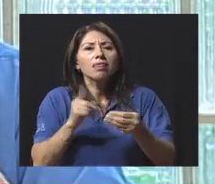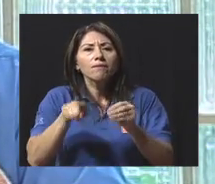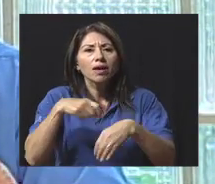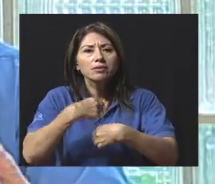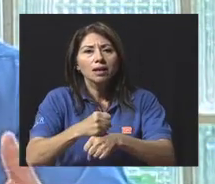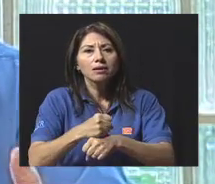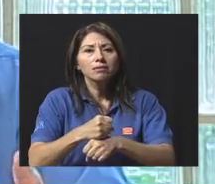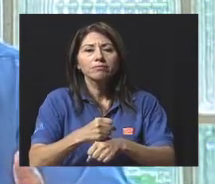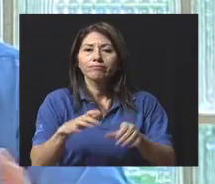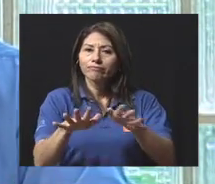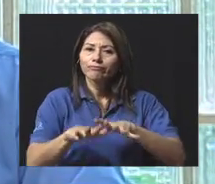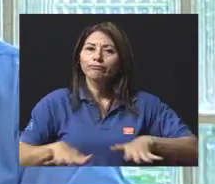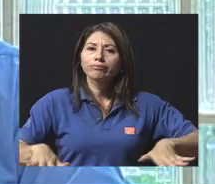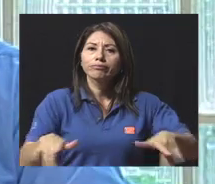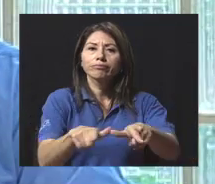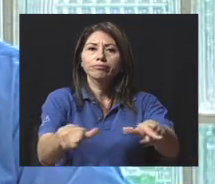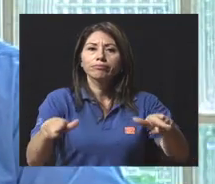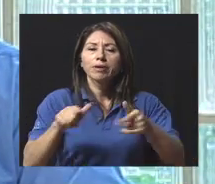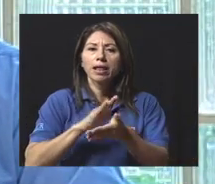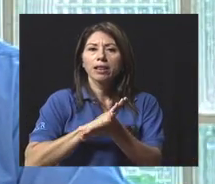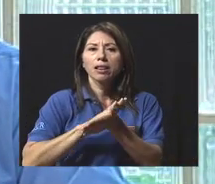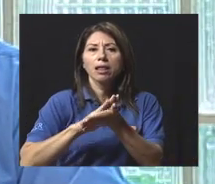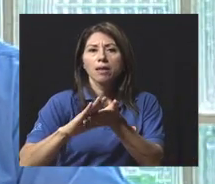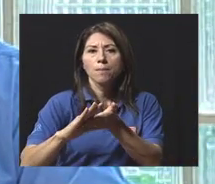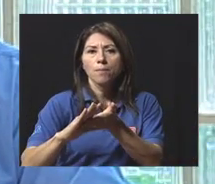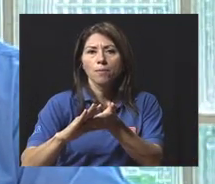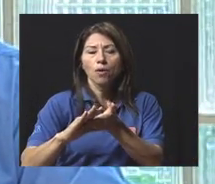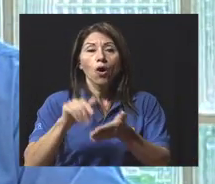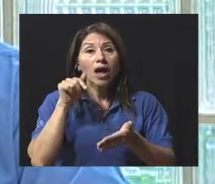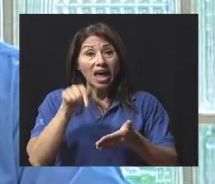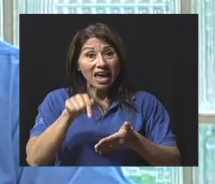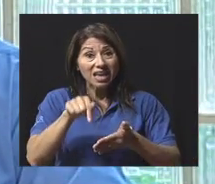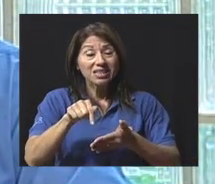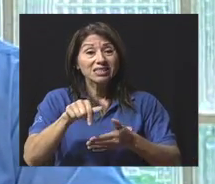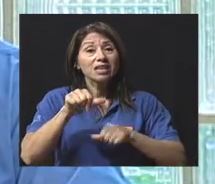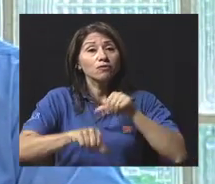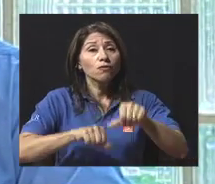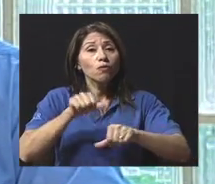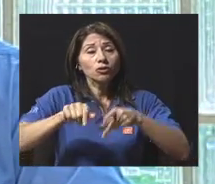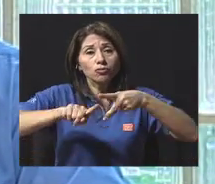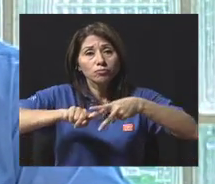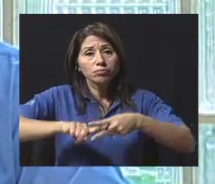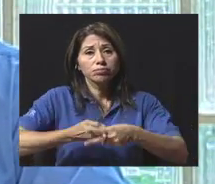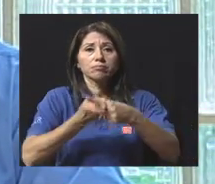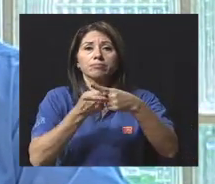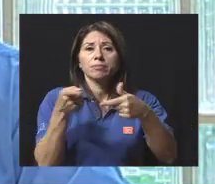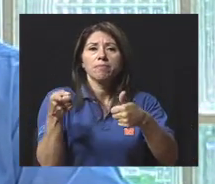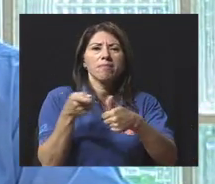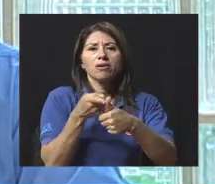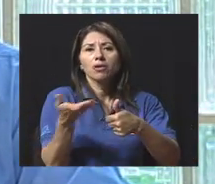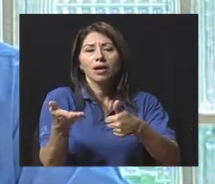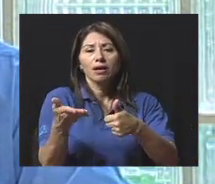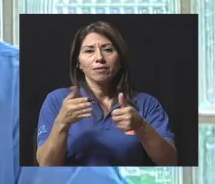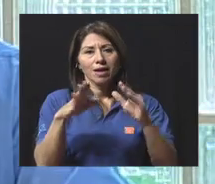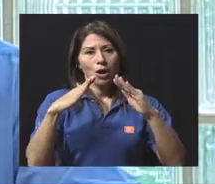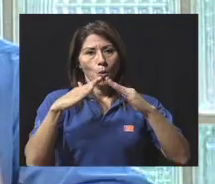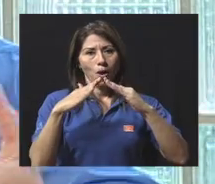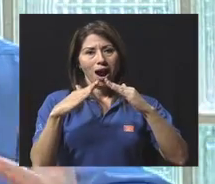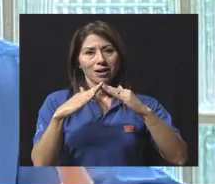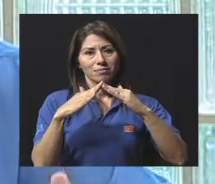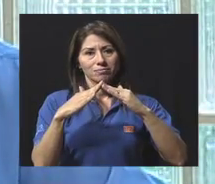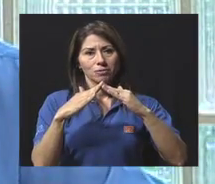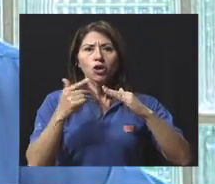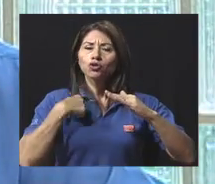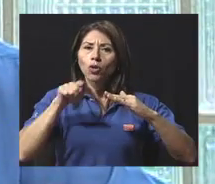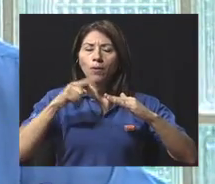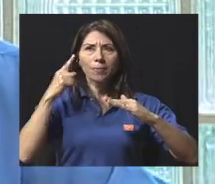ambiente limpio esto es un esfuerzo que tiene que hacerse desde el hogar primera instancia pensando en mi